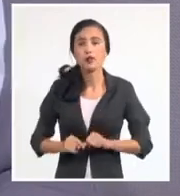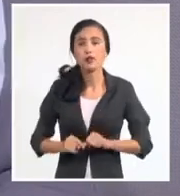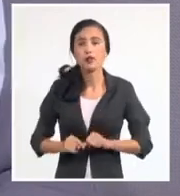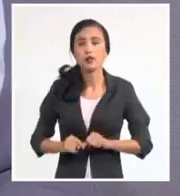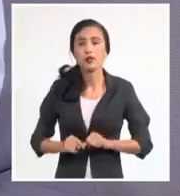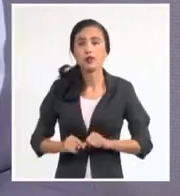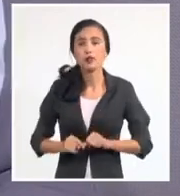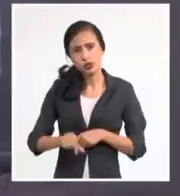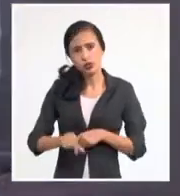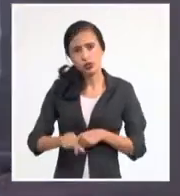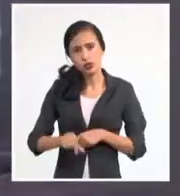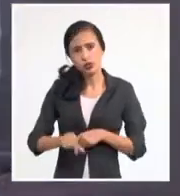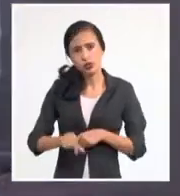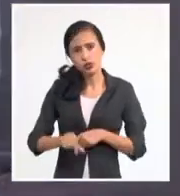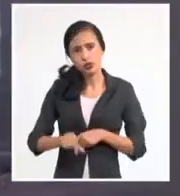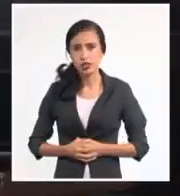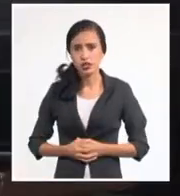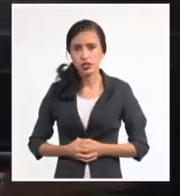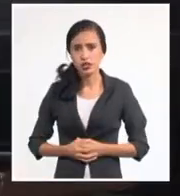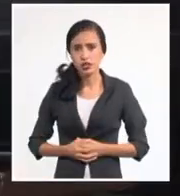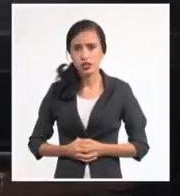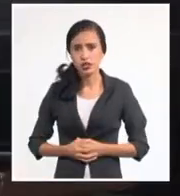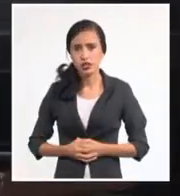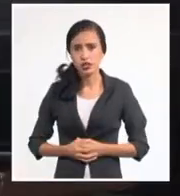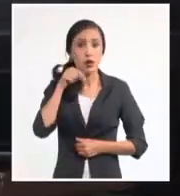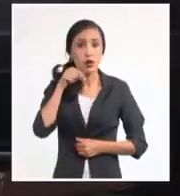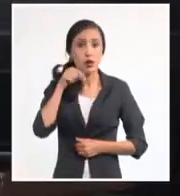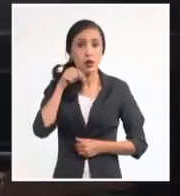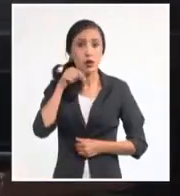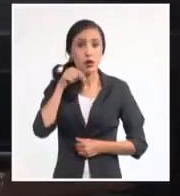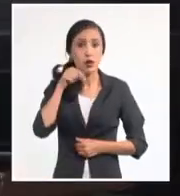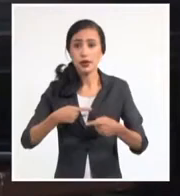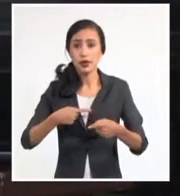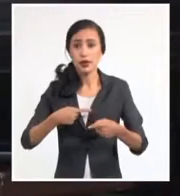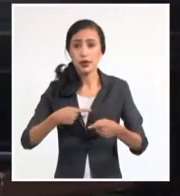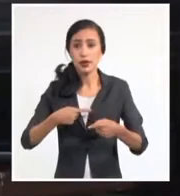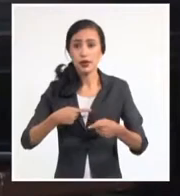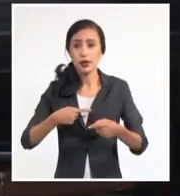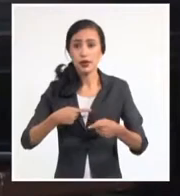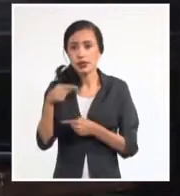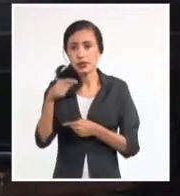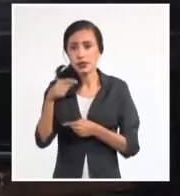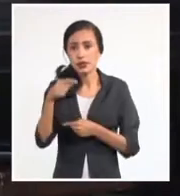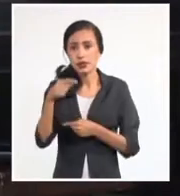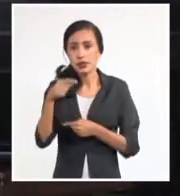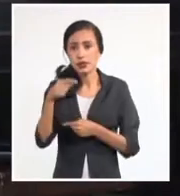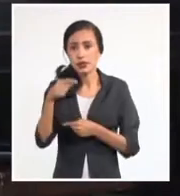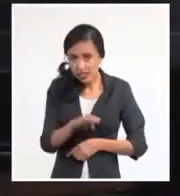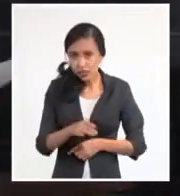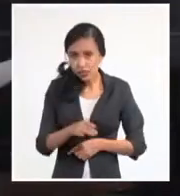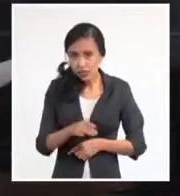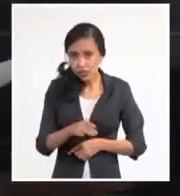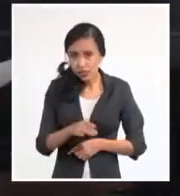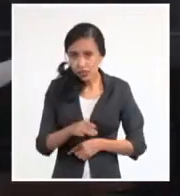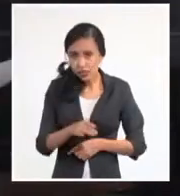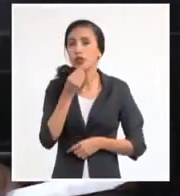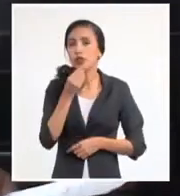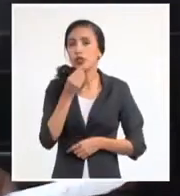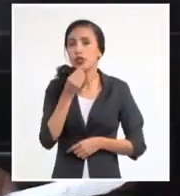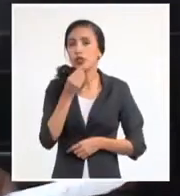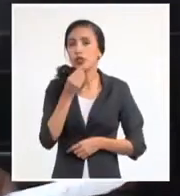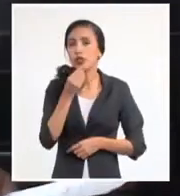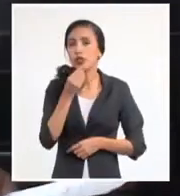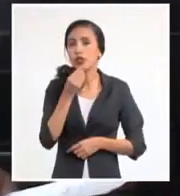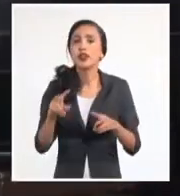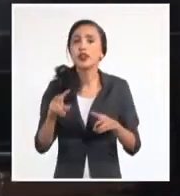de Fidel. Aunque la visión fundamental, hoy se hablaba en plenario de que debía estar centrada sobre todo en la niñez, en los niños que no tuvieron la posibilidad de vivir en el tiempo de